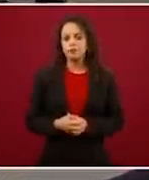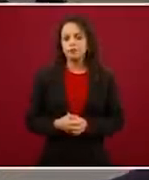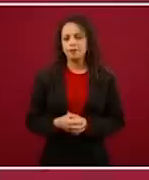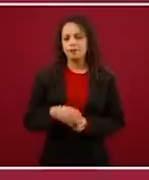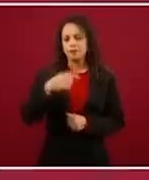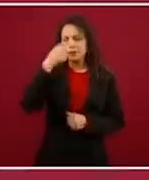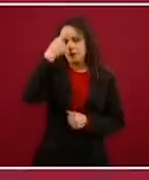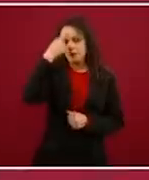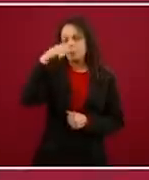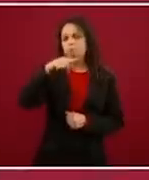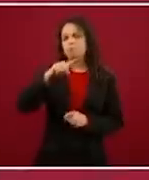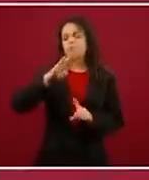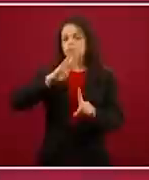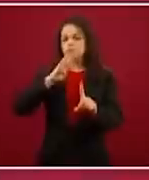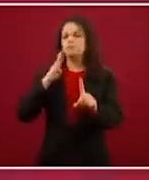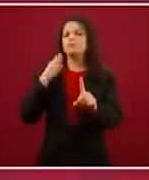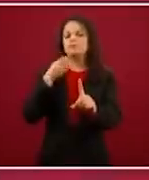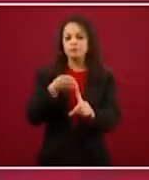de